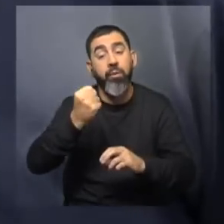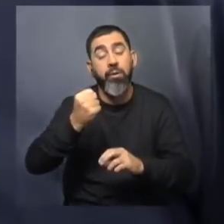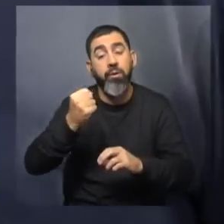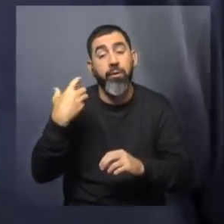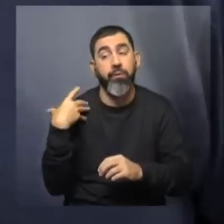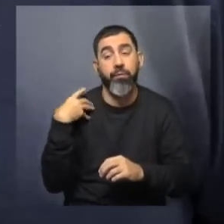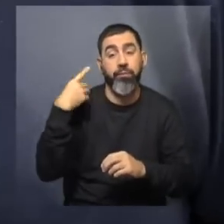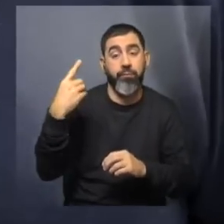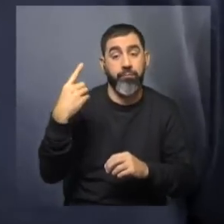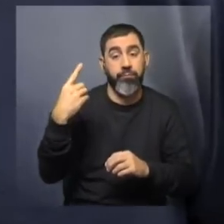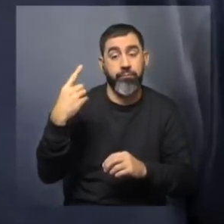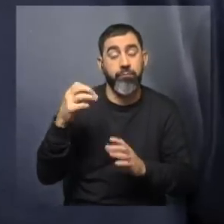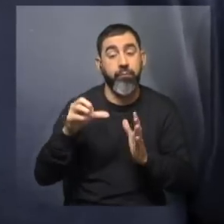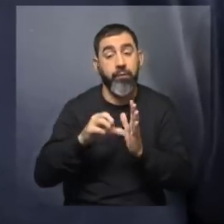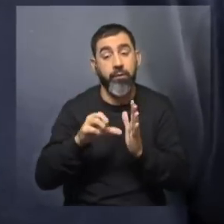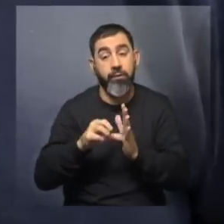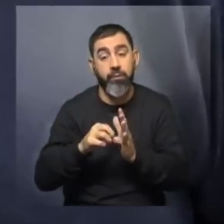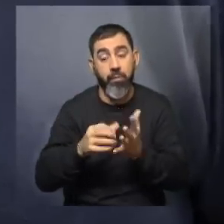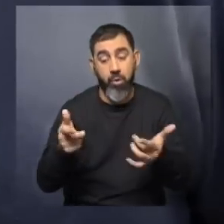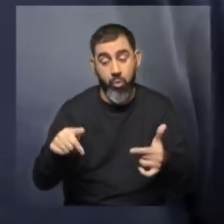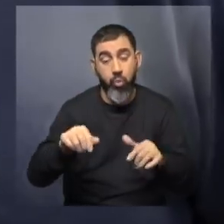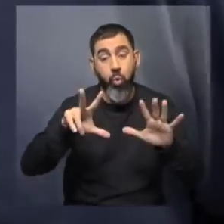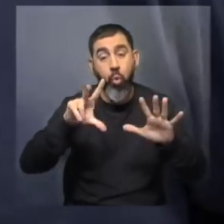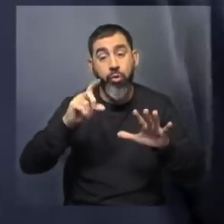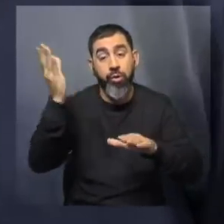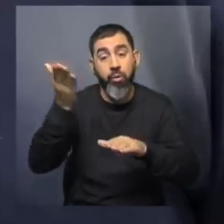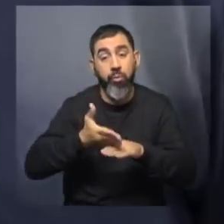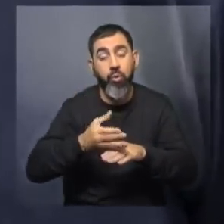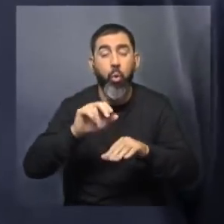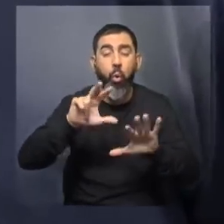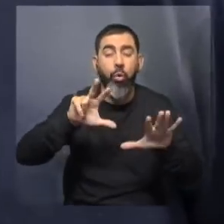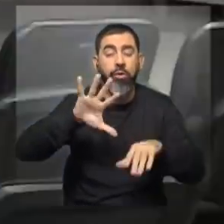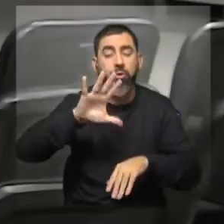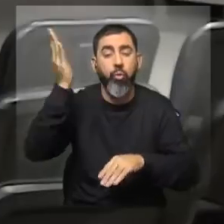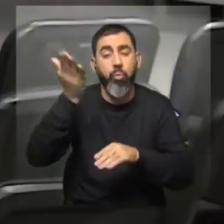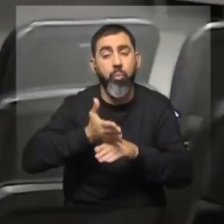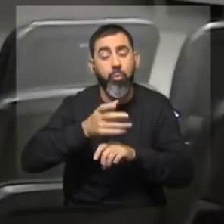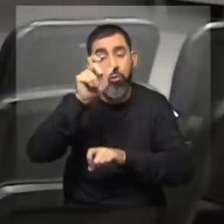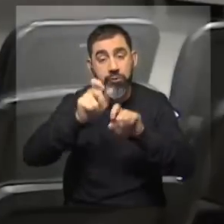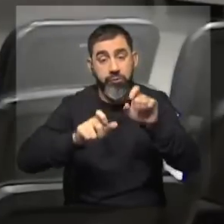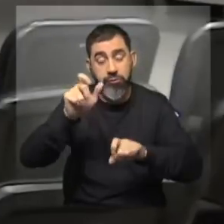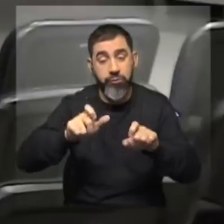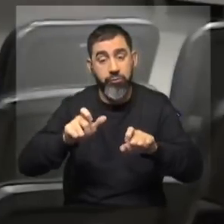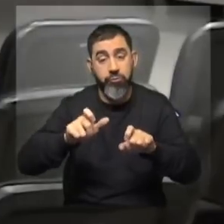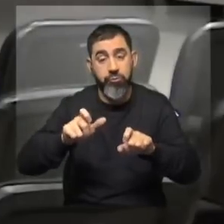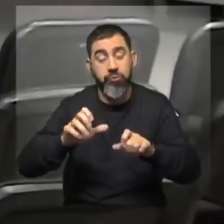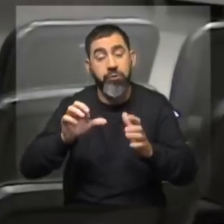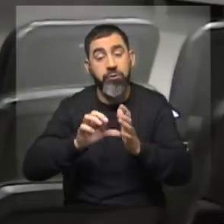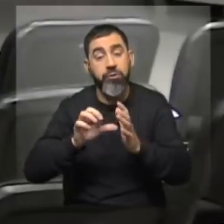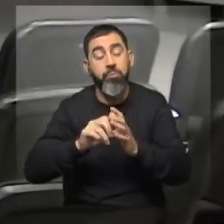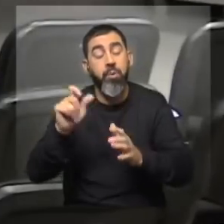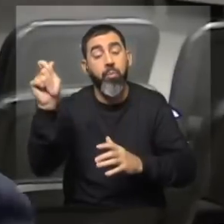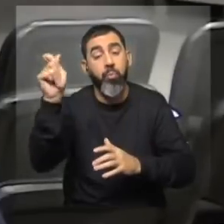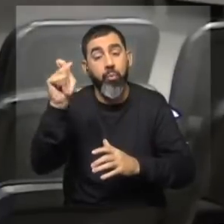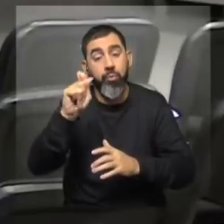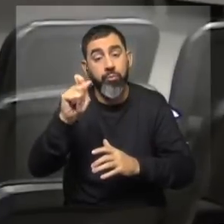rectoría el sistema hoy el 80% no casi 85% de la población está cubierta por un sistema público